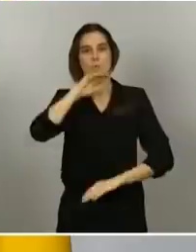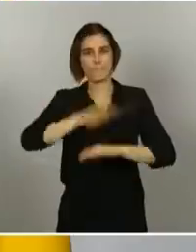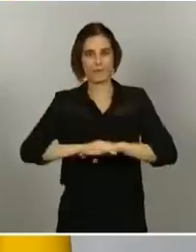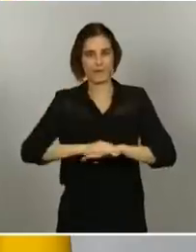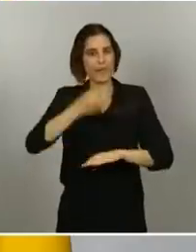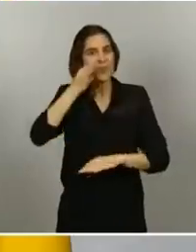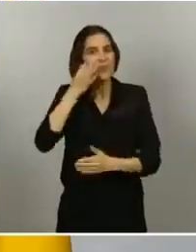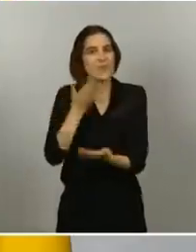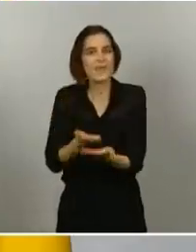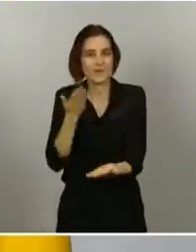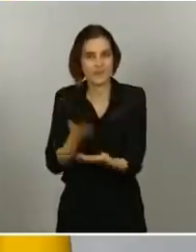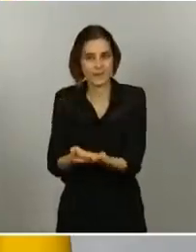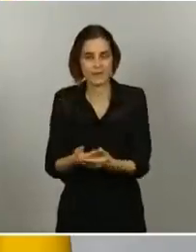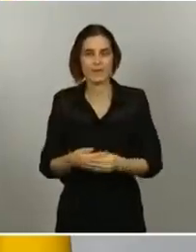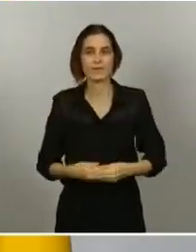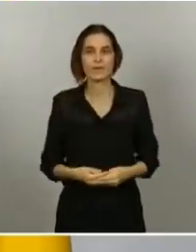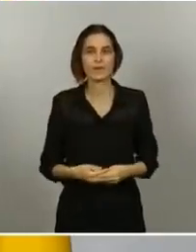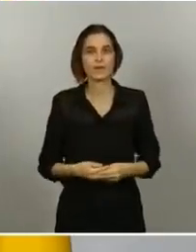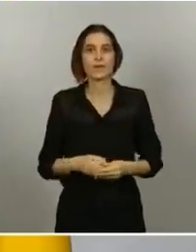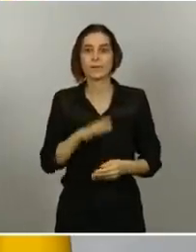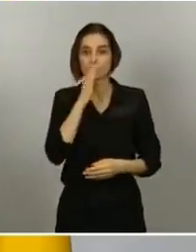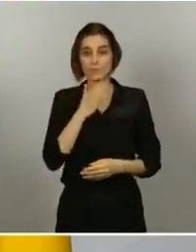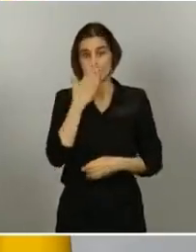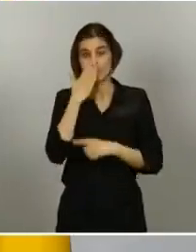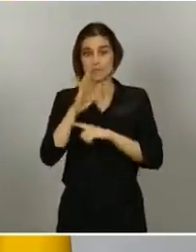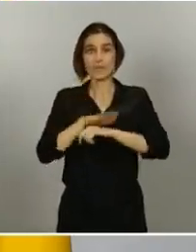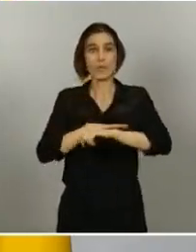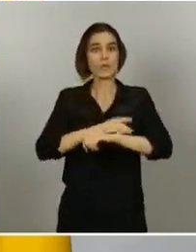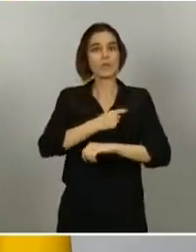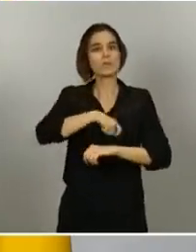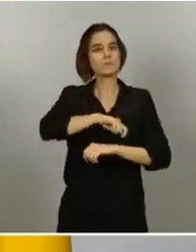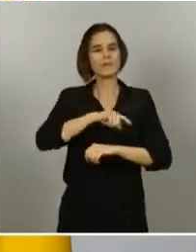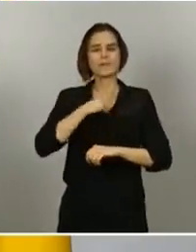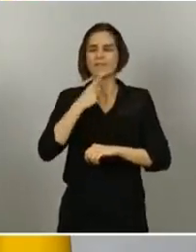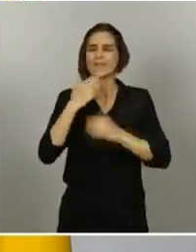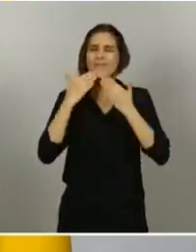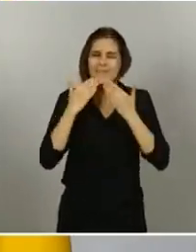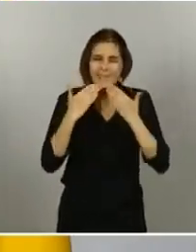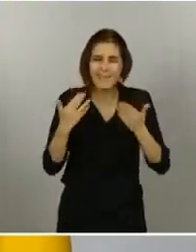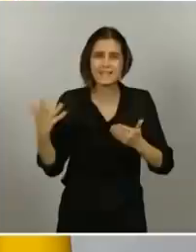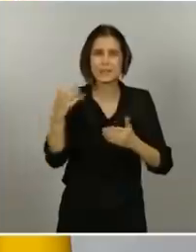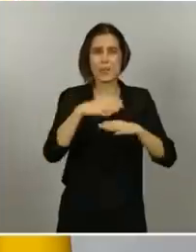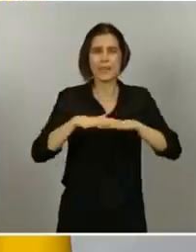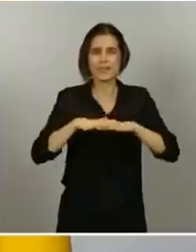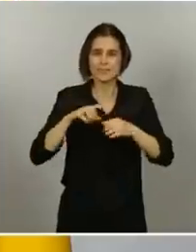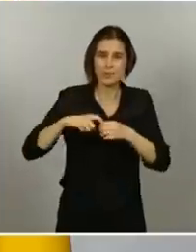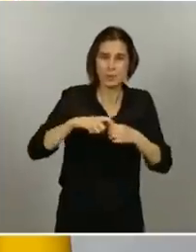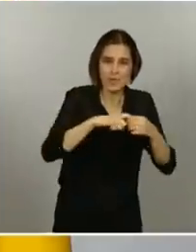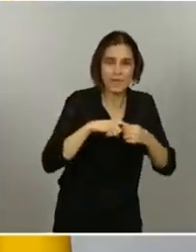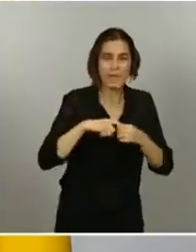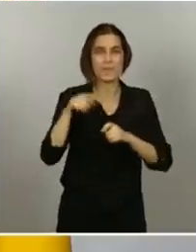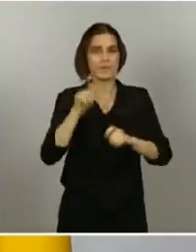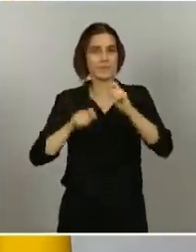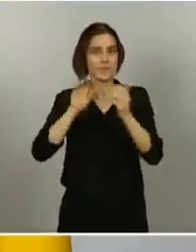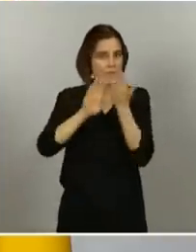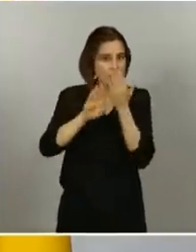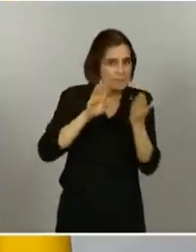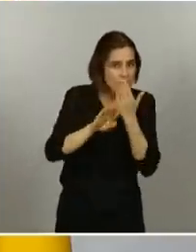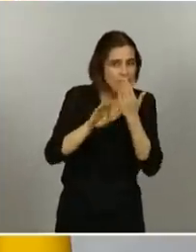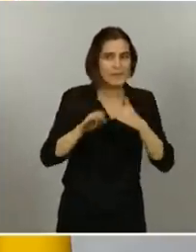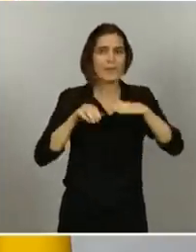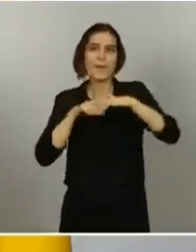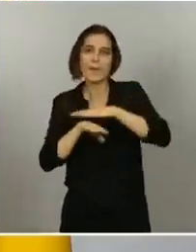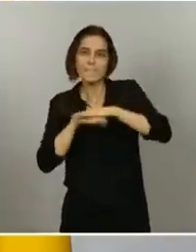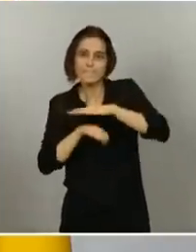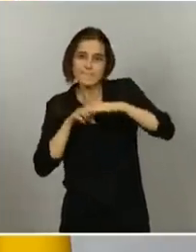goberno de España a todas as redes de solidaridade, asociaciones vecinales, bancos de alimento, parroquias, ONGs e a todas